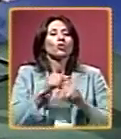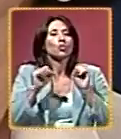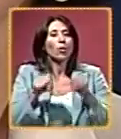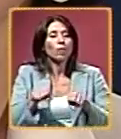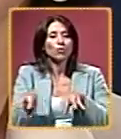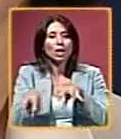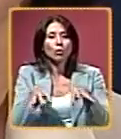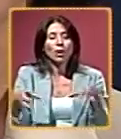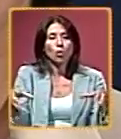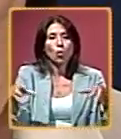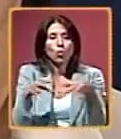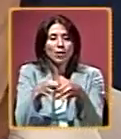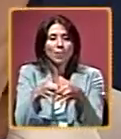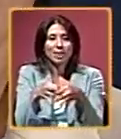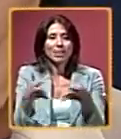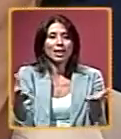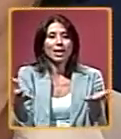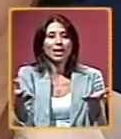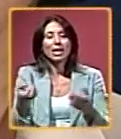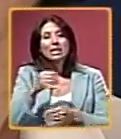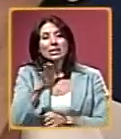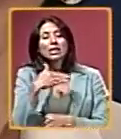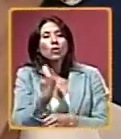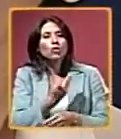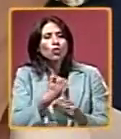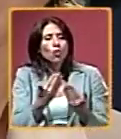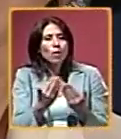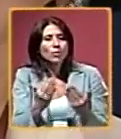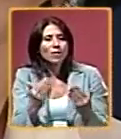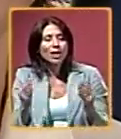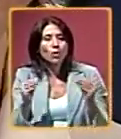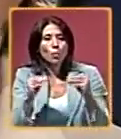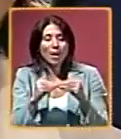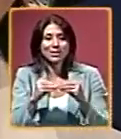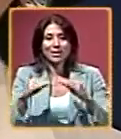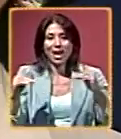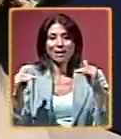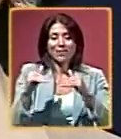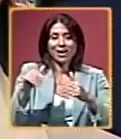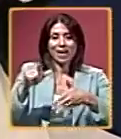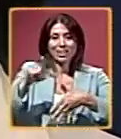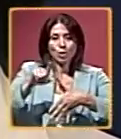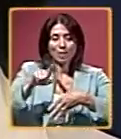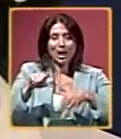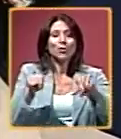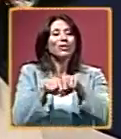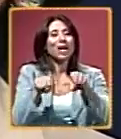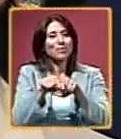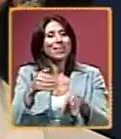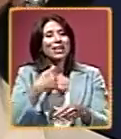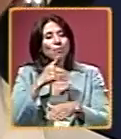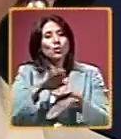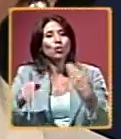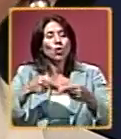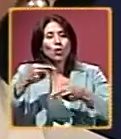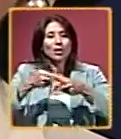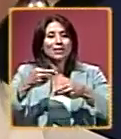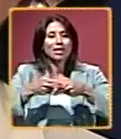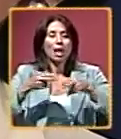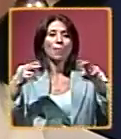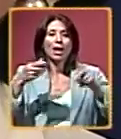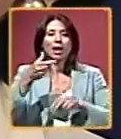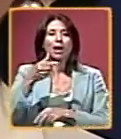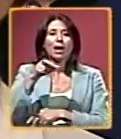también conjuntamente. Si lo vamos abriendo un poco más a nivel latinoamericano, También tenemos todo lo que se llama el GRULA, que es el